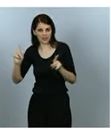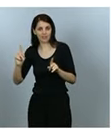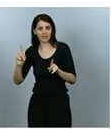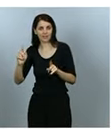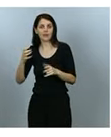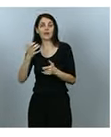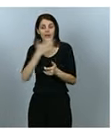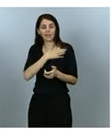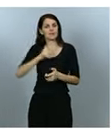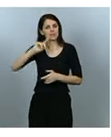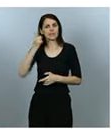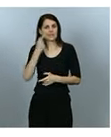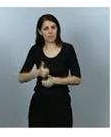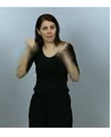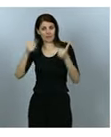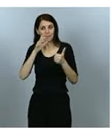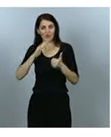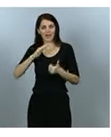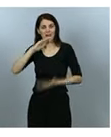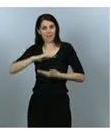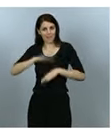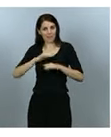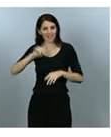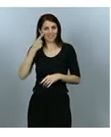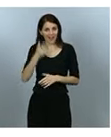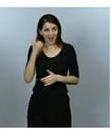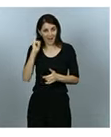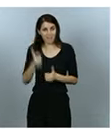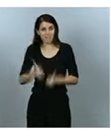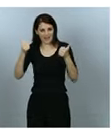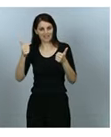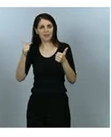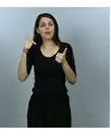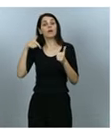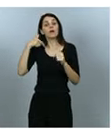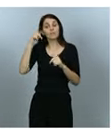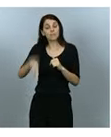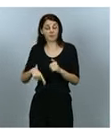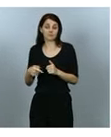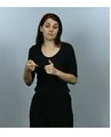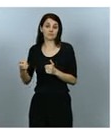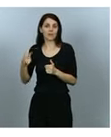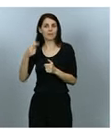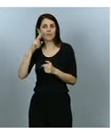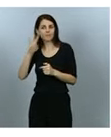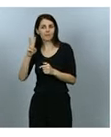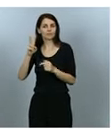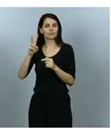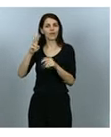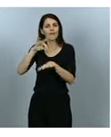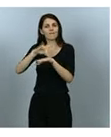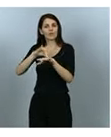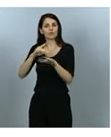más capacidad y además somos capaces de acceder a una gran parte de cuadros moderados o de cuadros